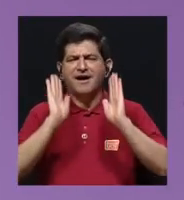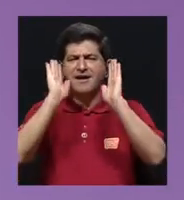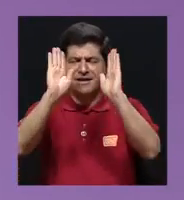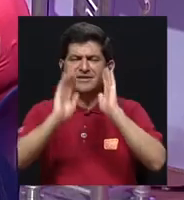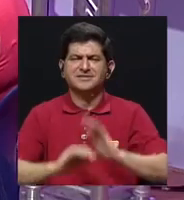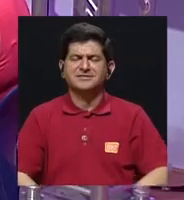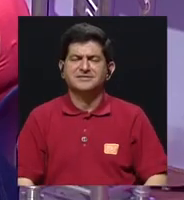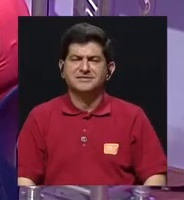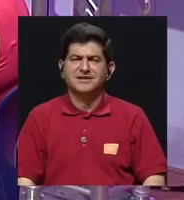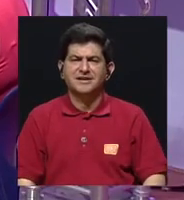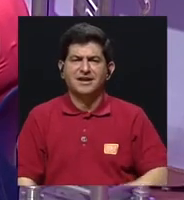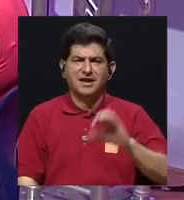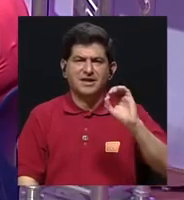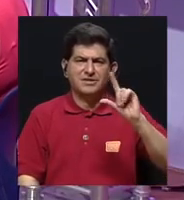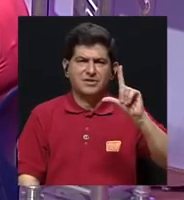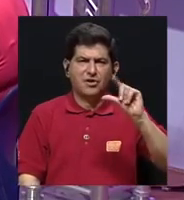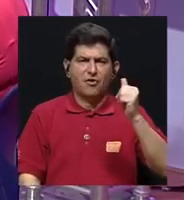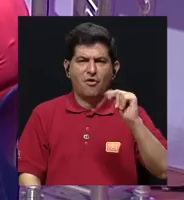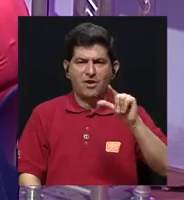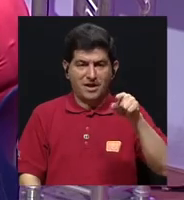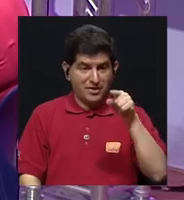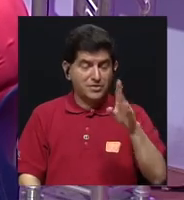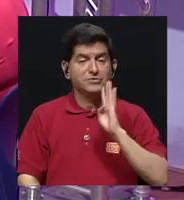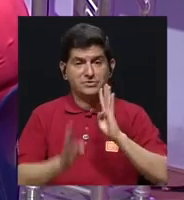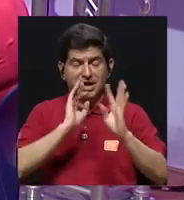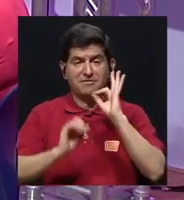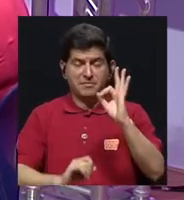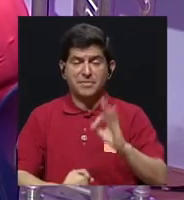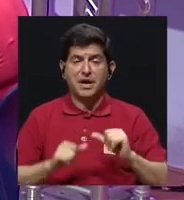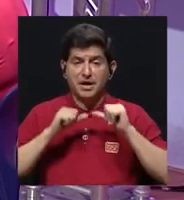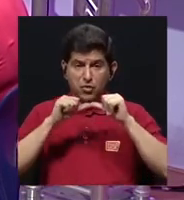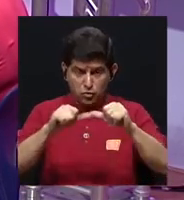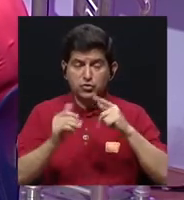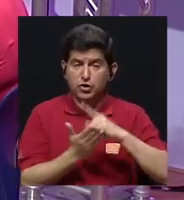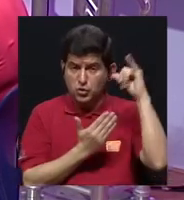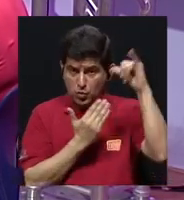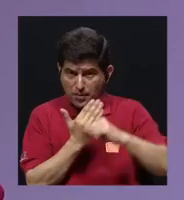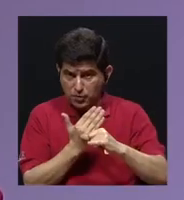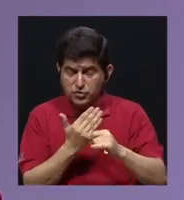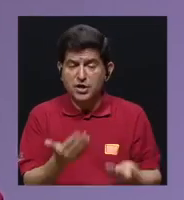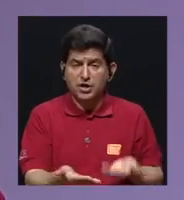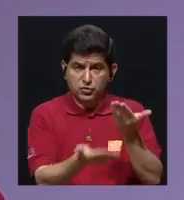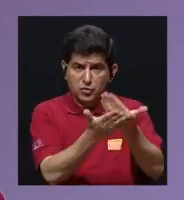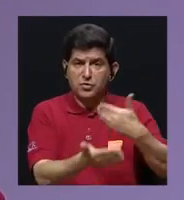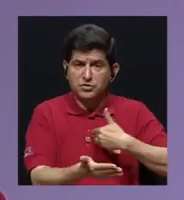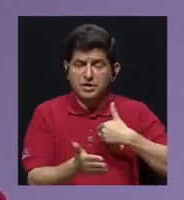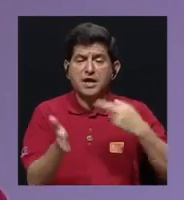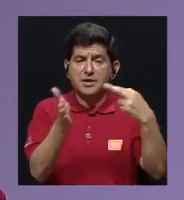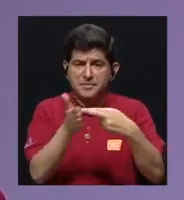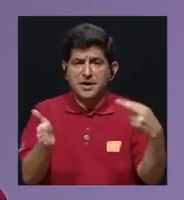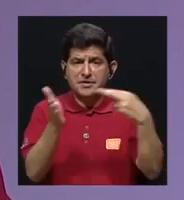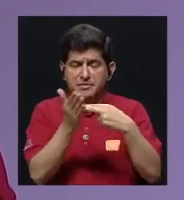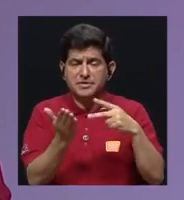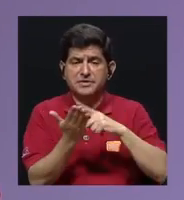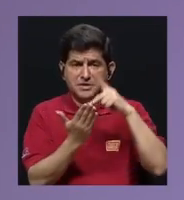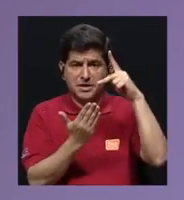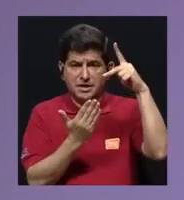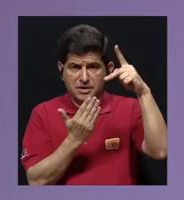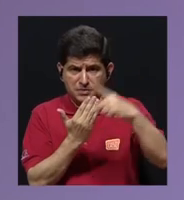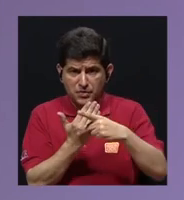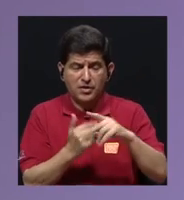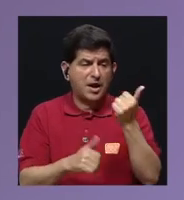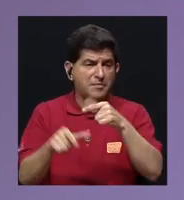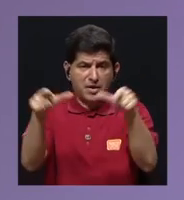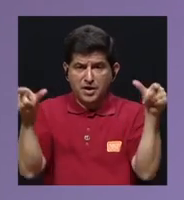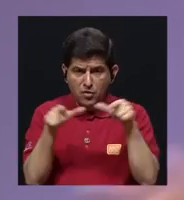Olga, la felicito. Excelente. Habla, sí. Muy bien de usted. Excelente. ¿Se dará seguimiento a este proyecto? Olga, ¿existe alguna propuesta para replicar la experiencia en otra comunidad?